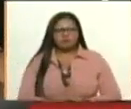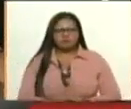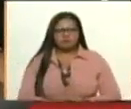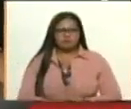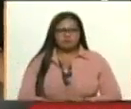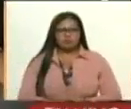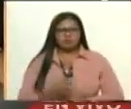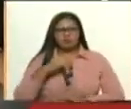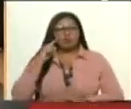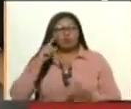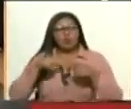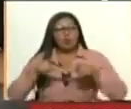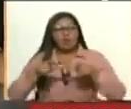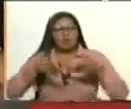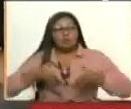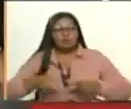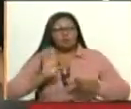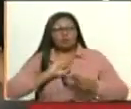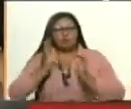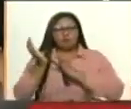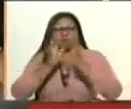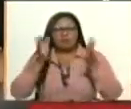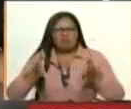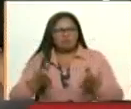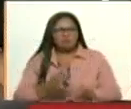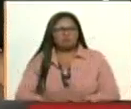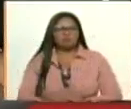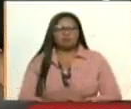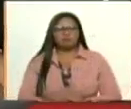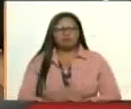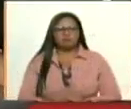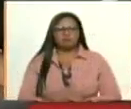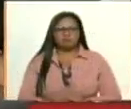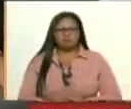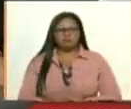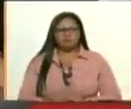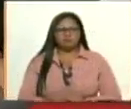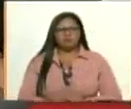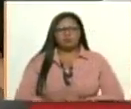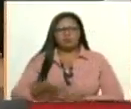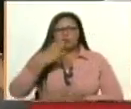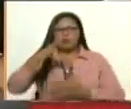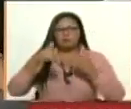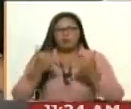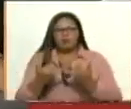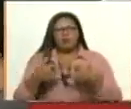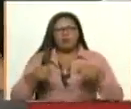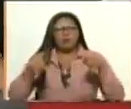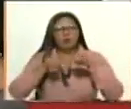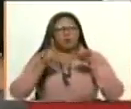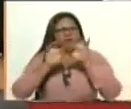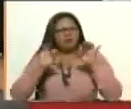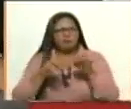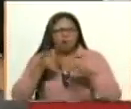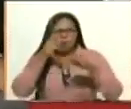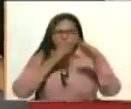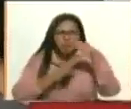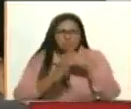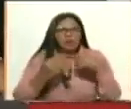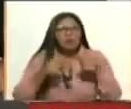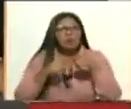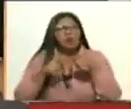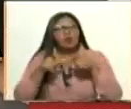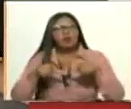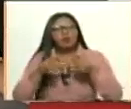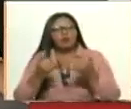venimos de un establo, ahí nace el cristianismo. Fue un grito de Francisco de Asís desde la humildad de un